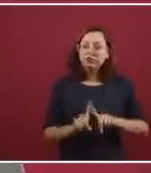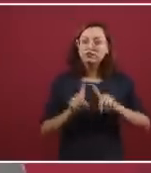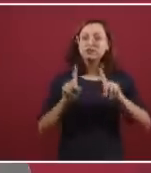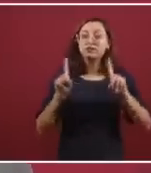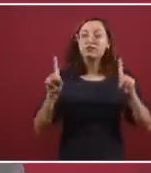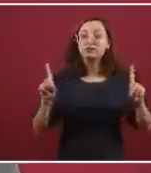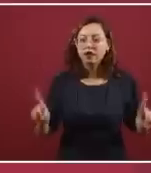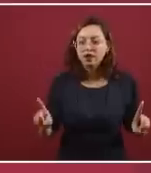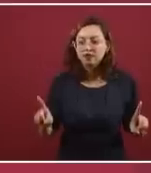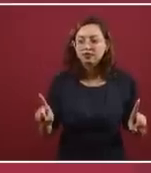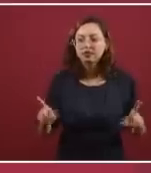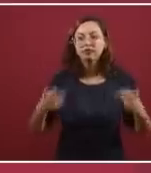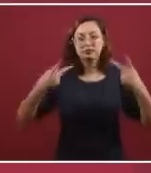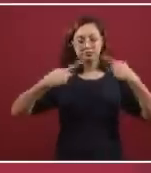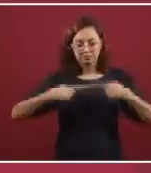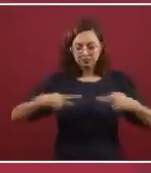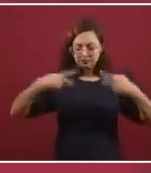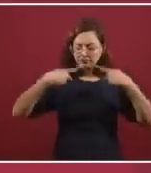d